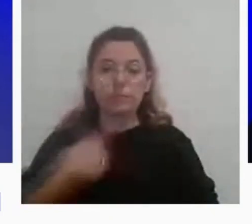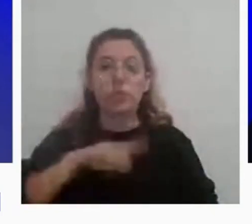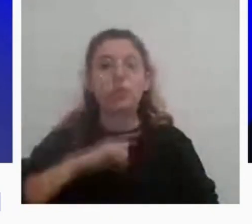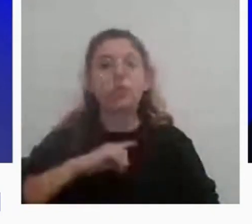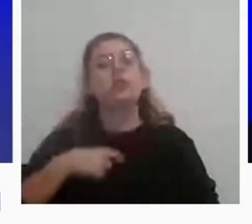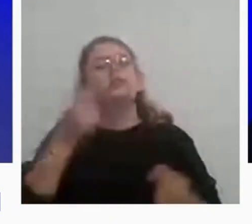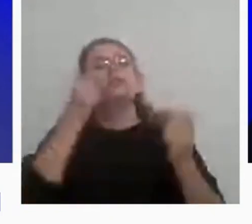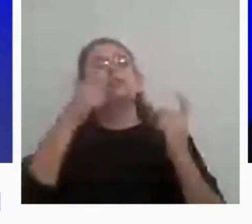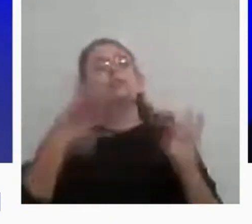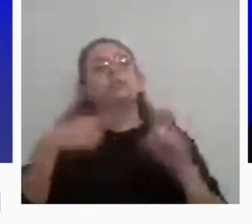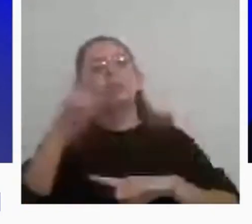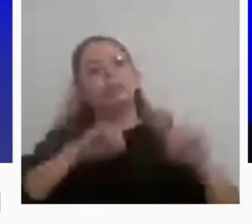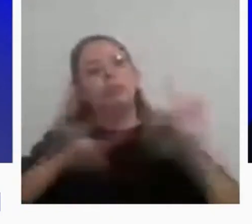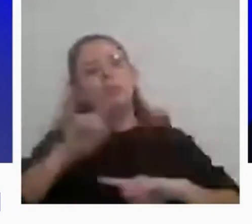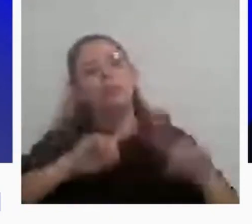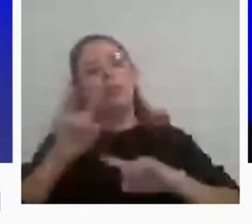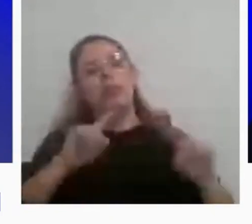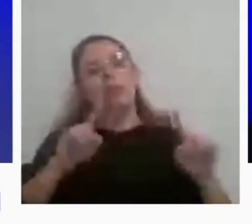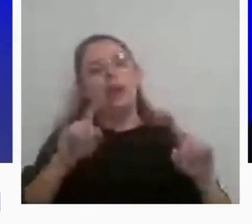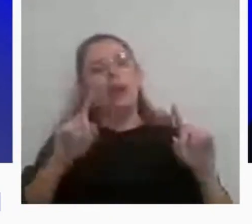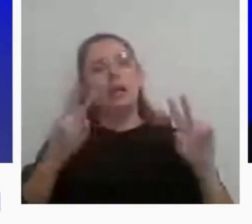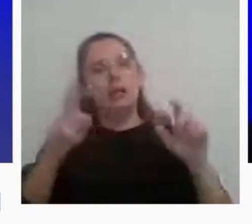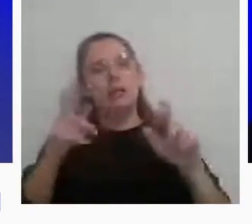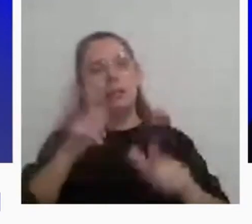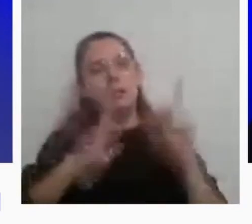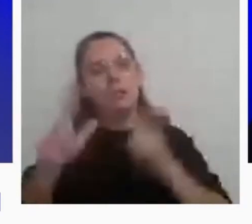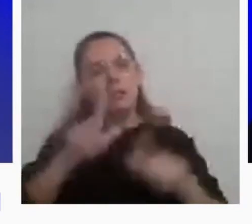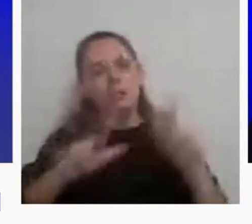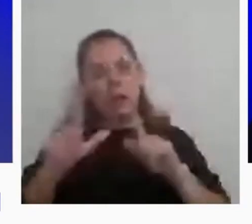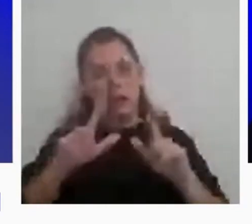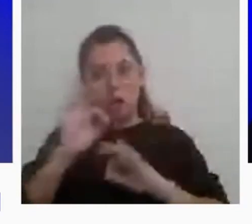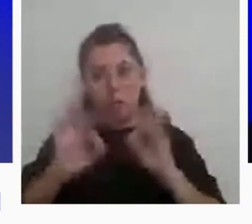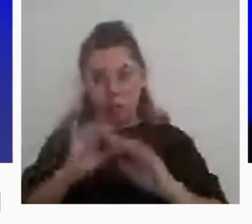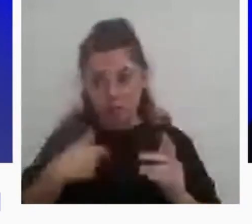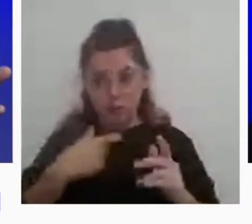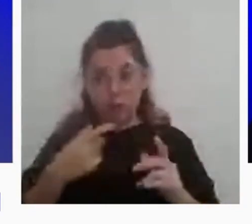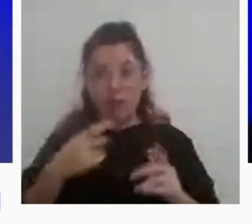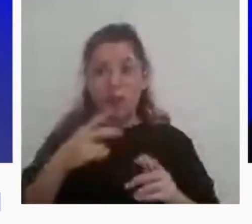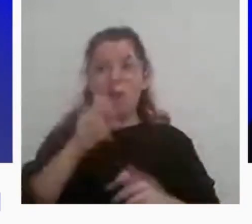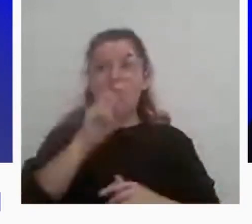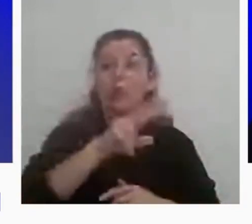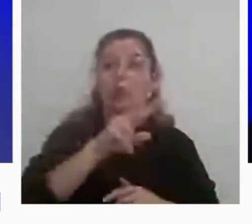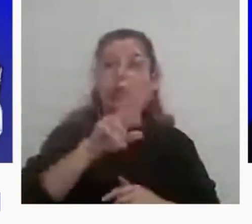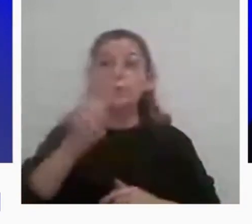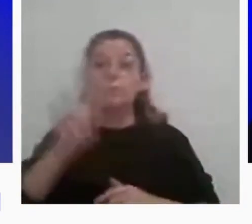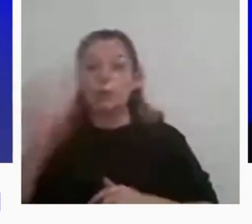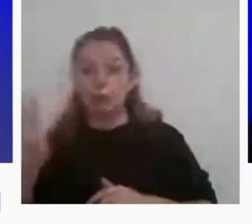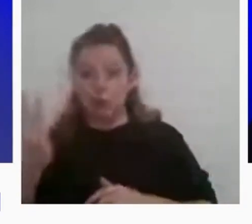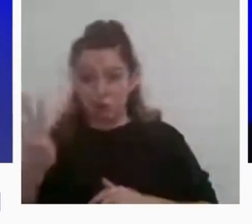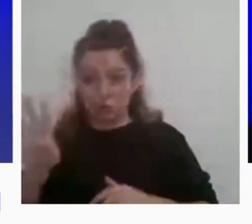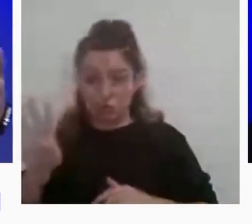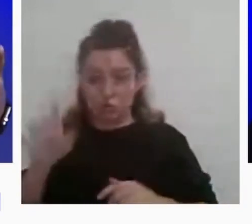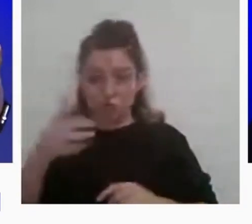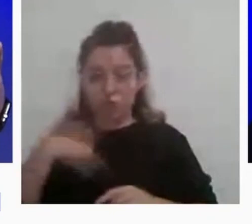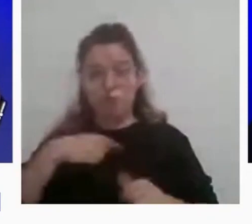de los viajes corporativos, que es lo que nosotros bautizamos el 12-24, que 12 email después, 24 horas más tarde, lo que suele pasar en una